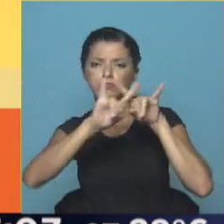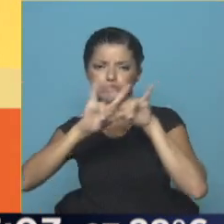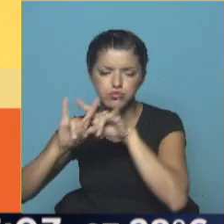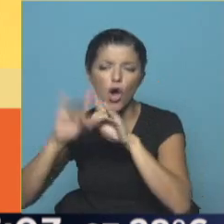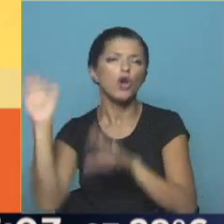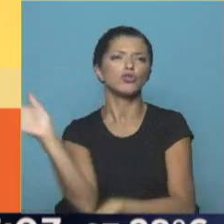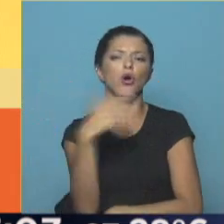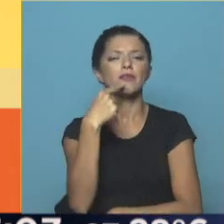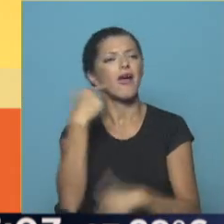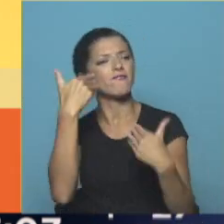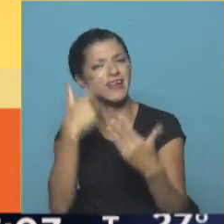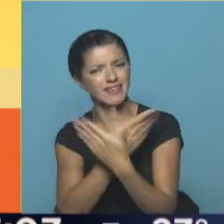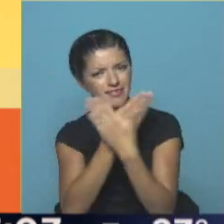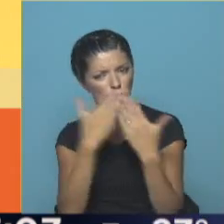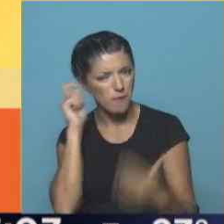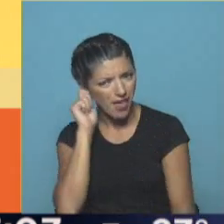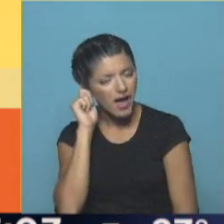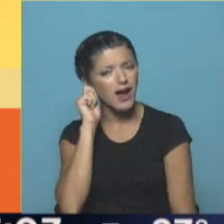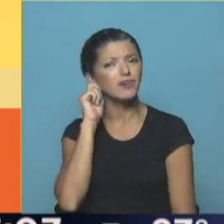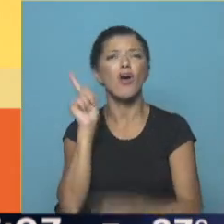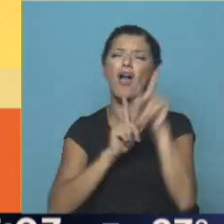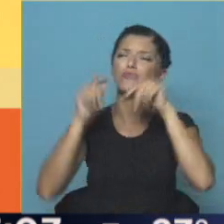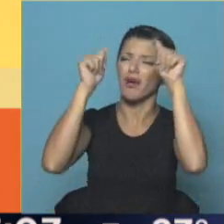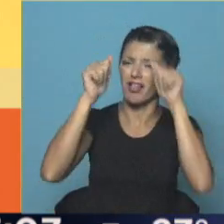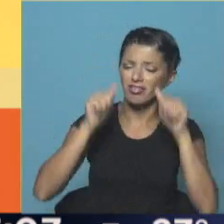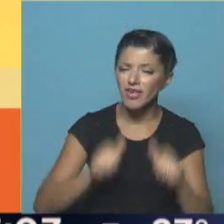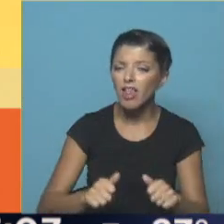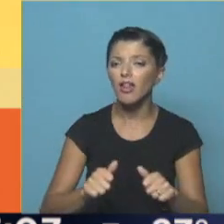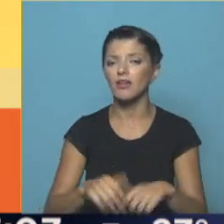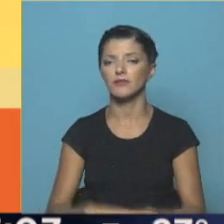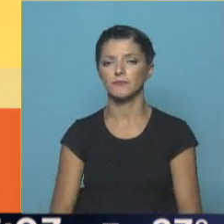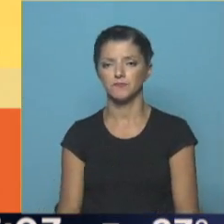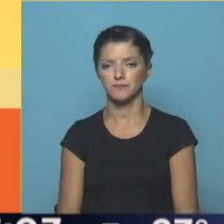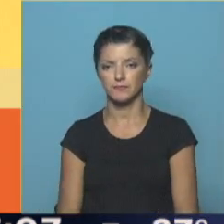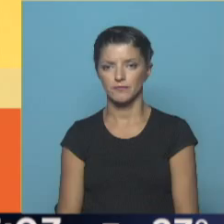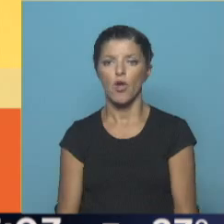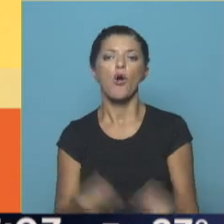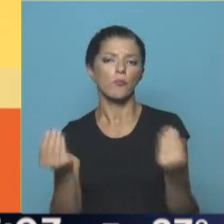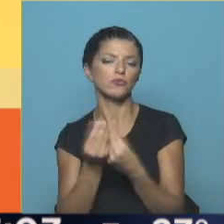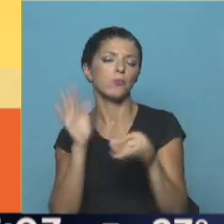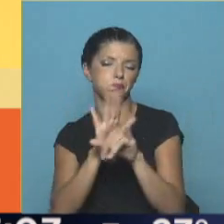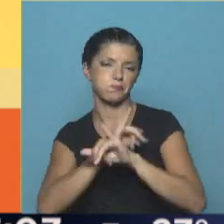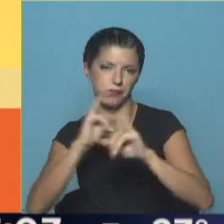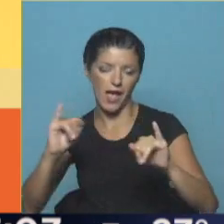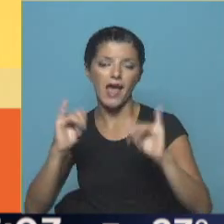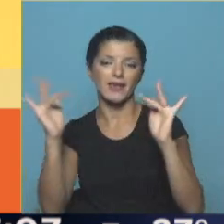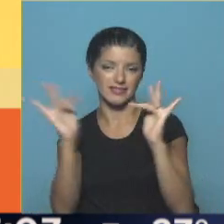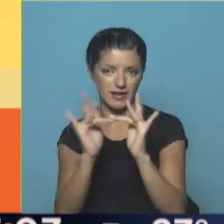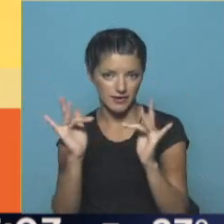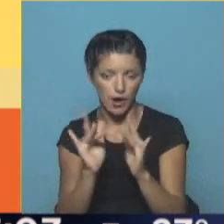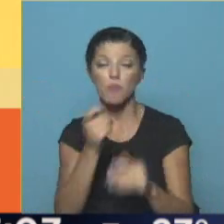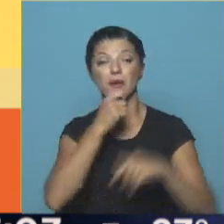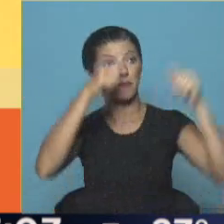birthdays y hubo carteles, hubo mucho vintage en las redes sociales porque ponían los